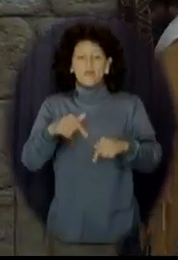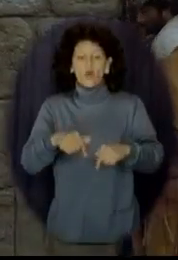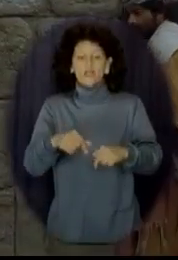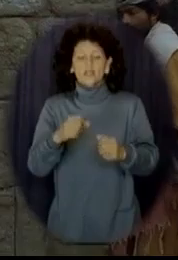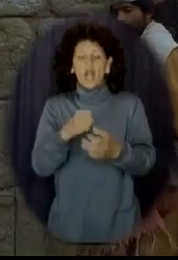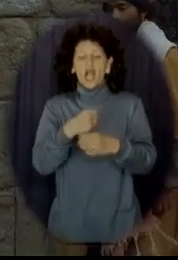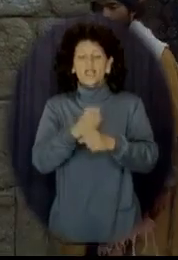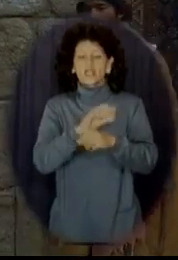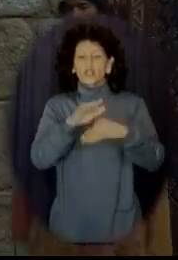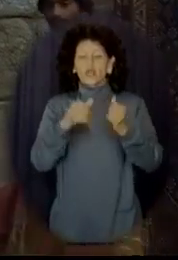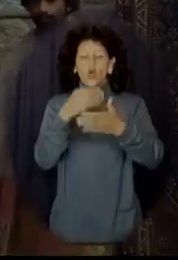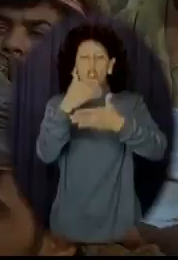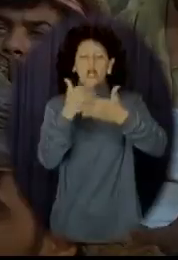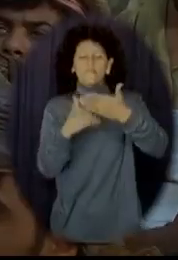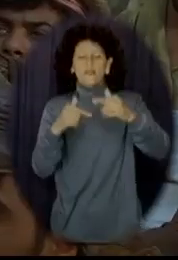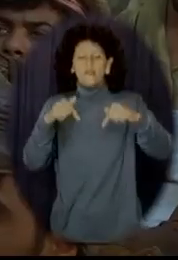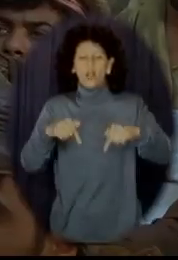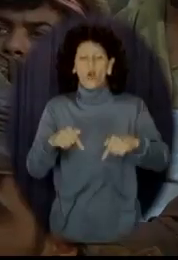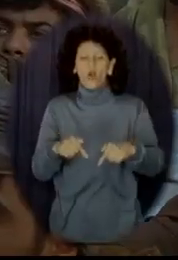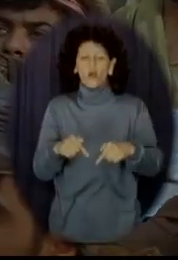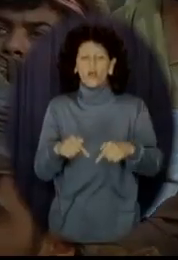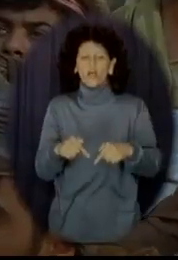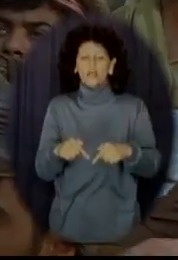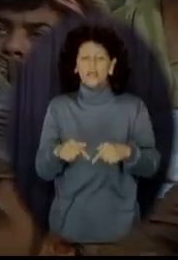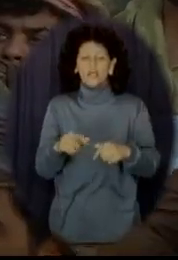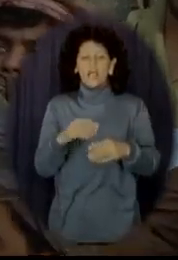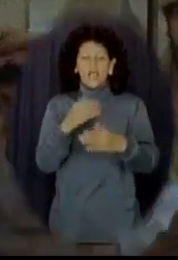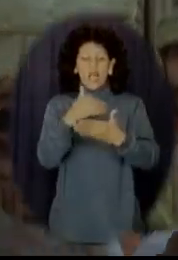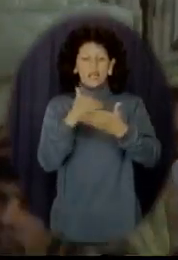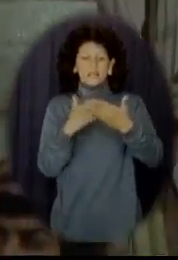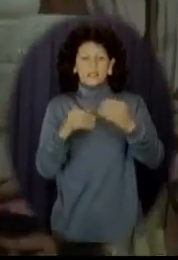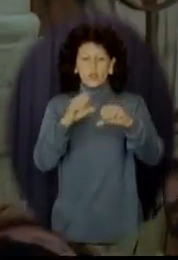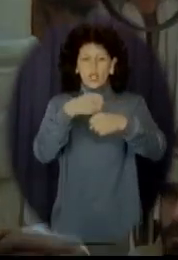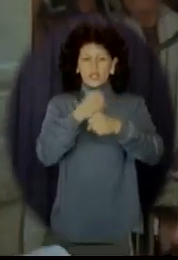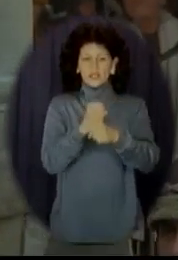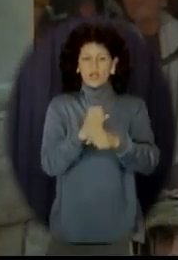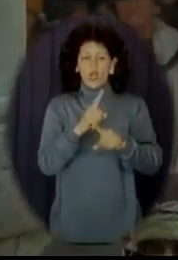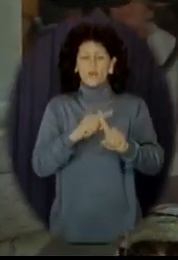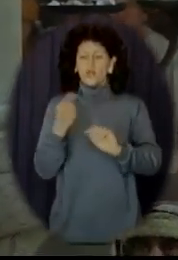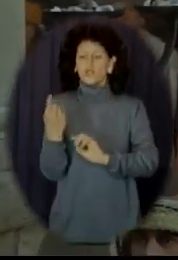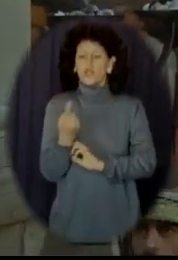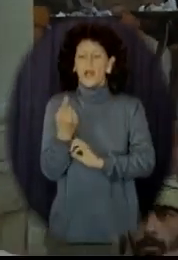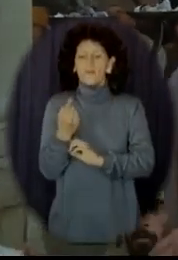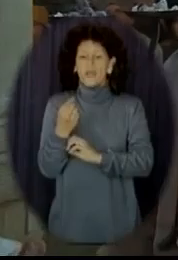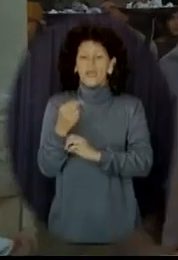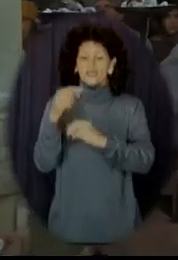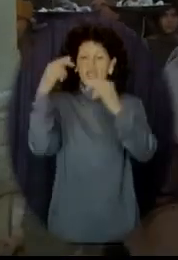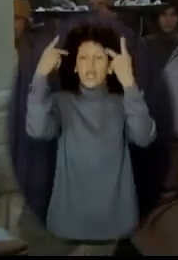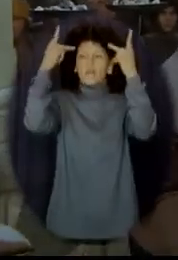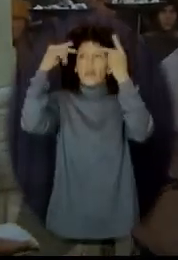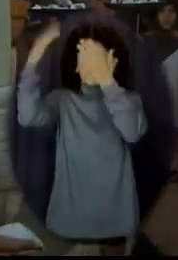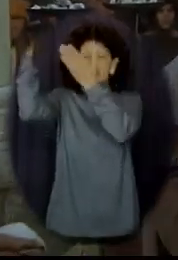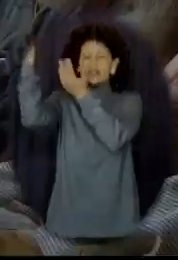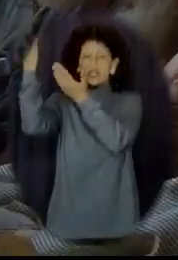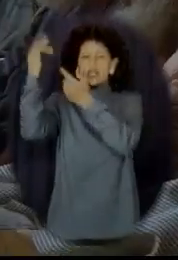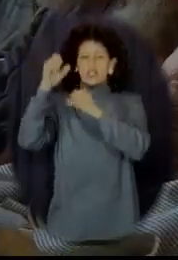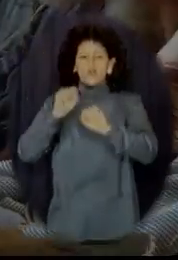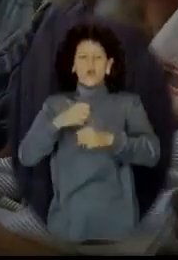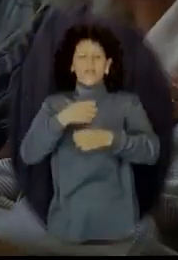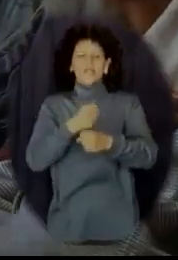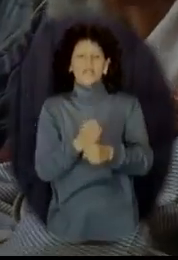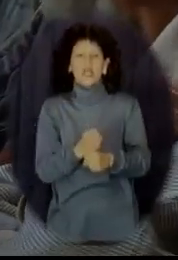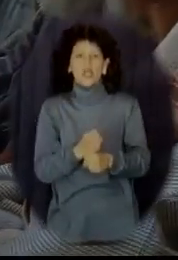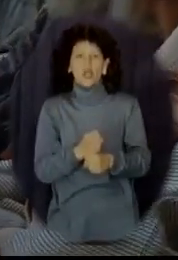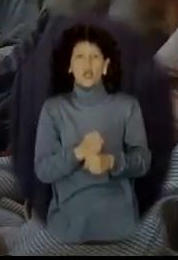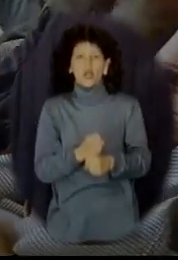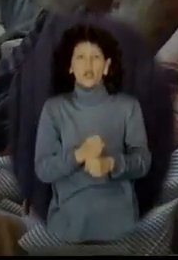Hoy se ha cumplido esta escritura delante de ustedes. ¿La escritura se cumplió? Pero si solamente el Mesías puede cumplirla. Es cierto.